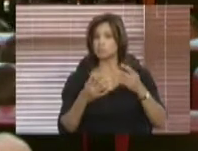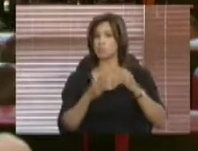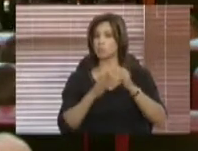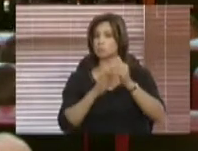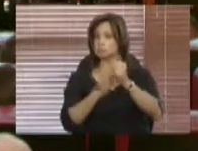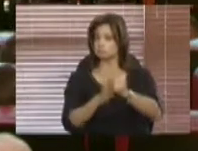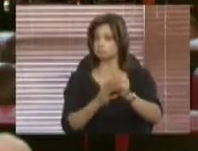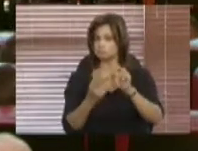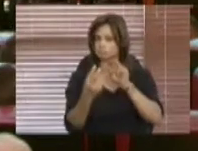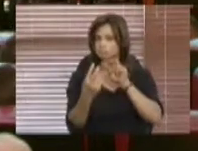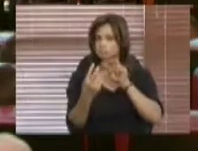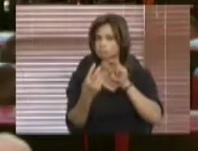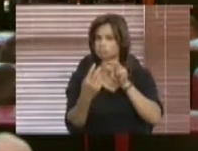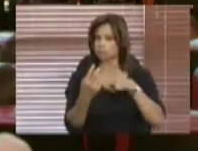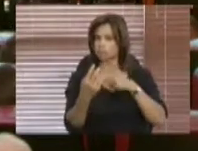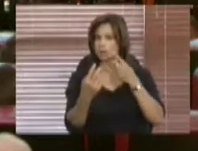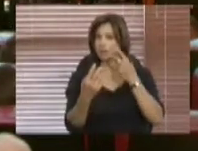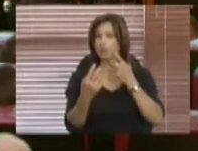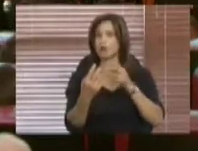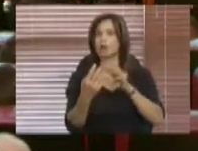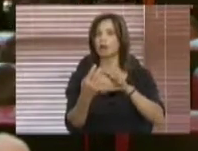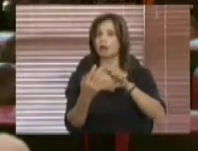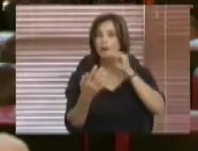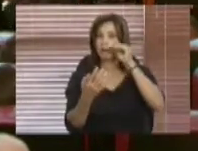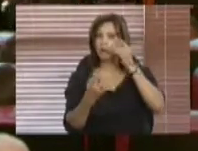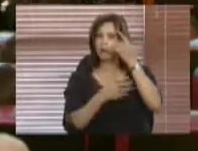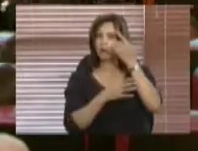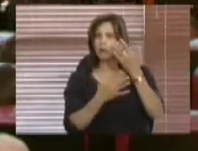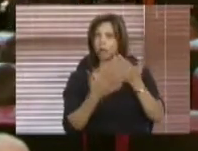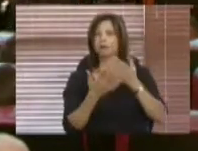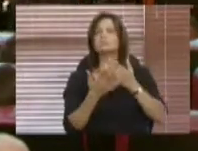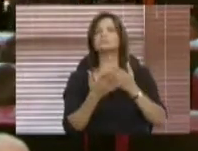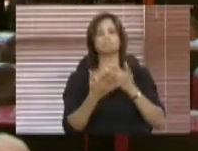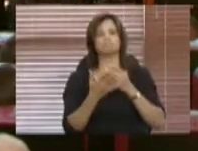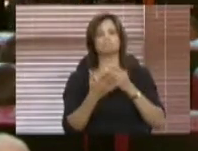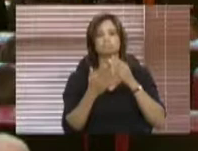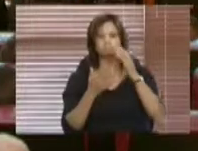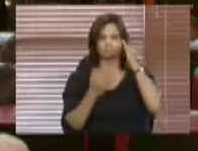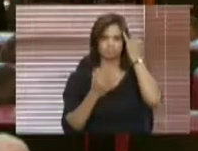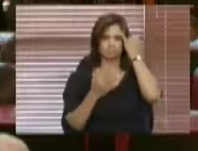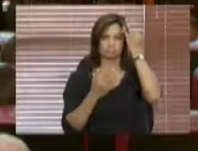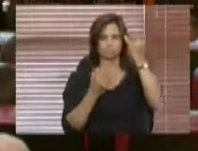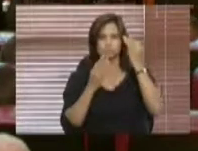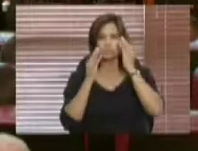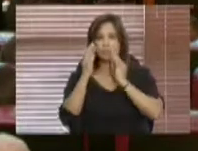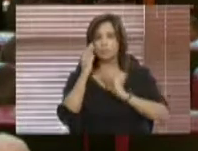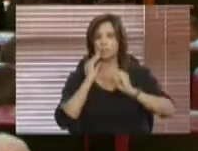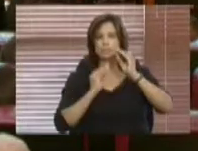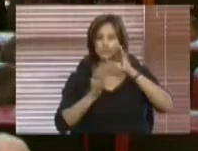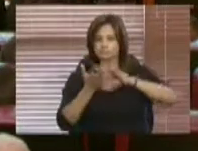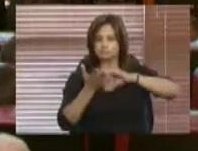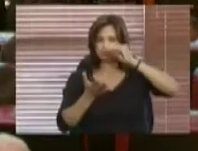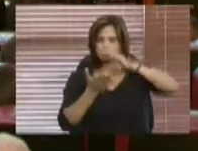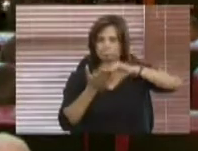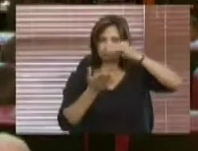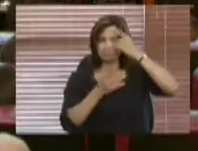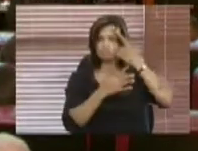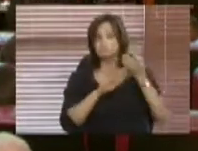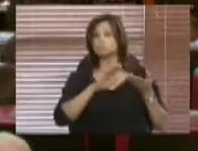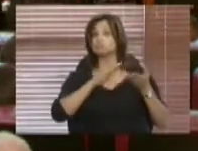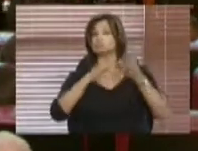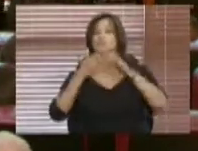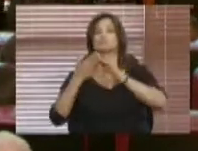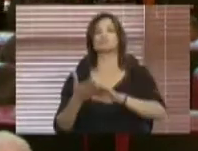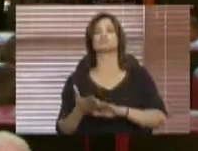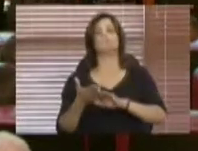patricio, para beber en la fuente inagotable de su pensamiento eterno y convertirlo cual